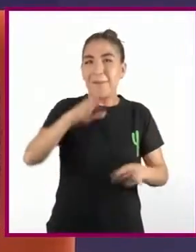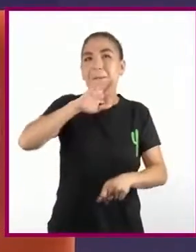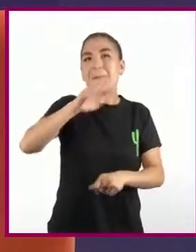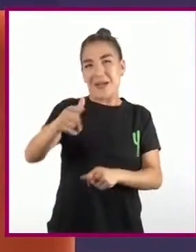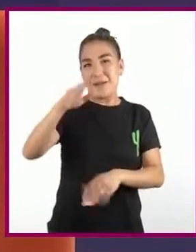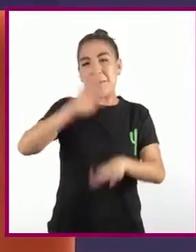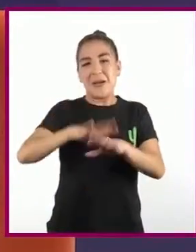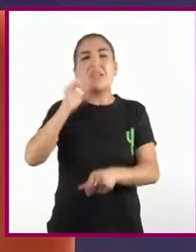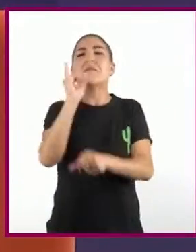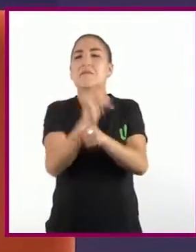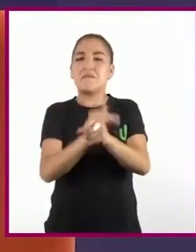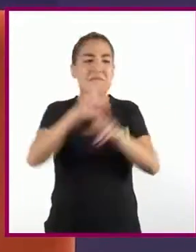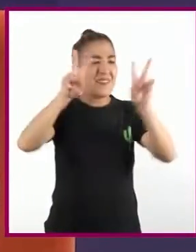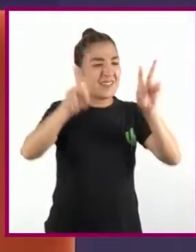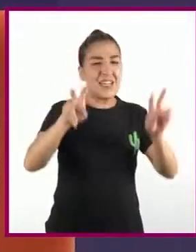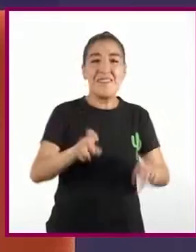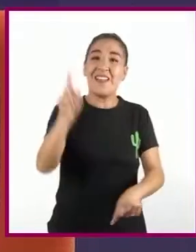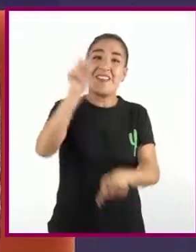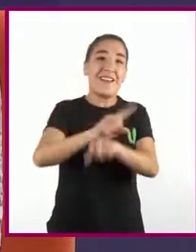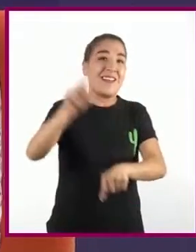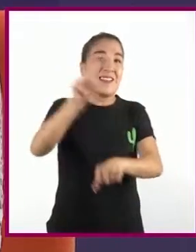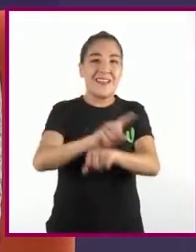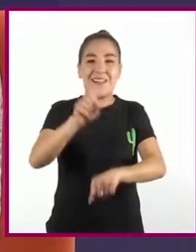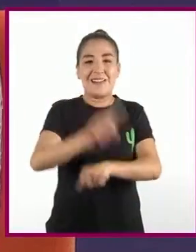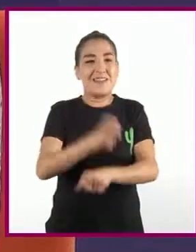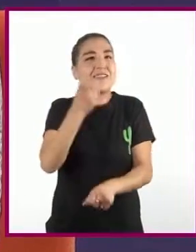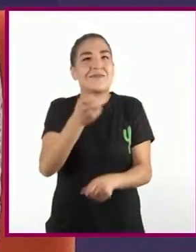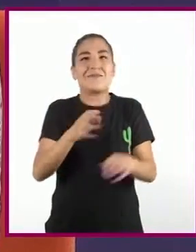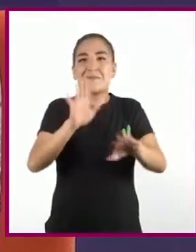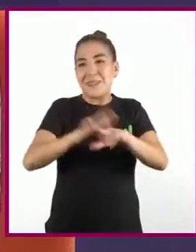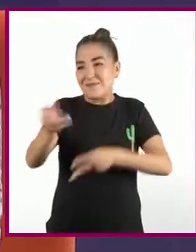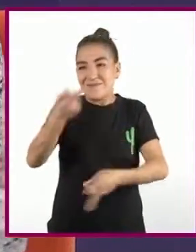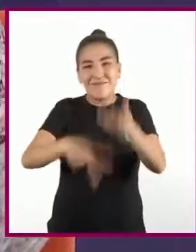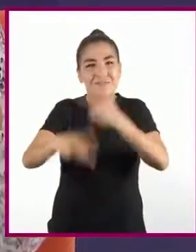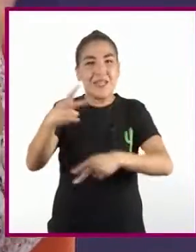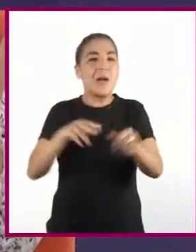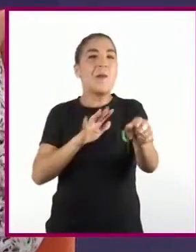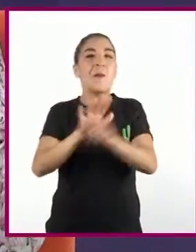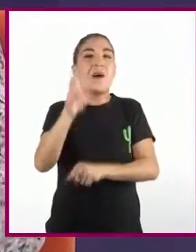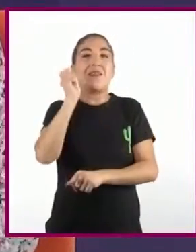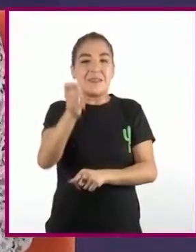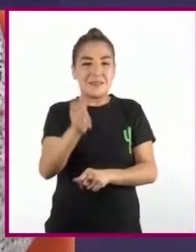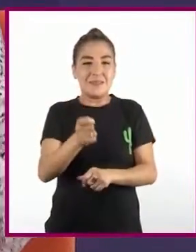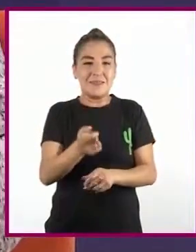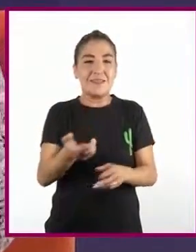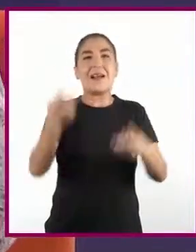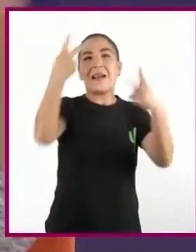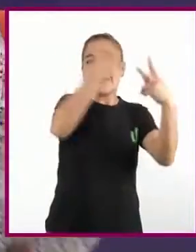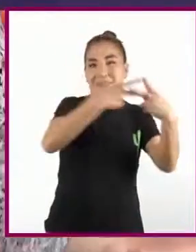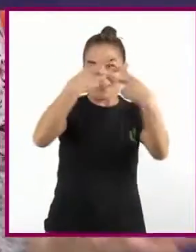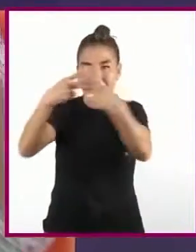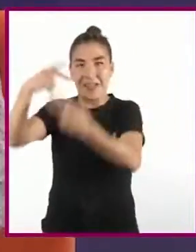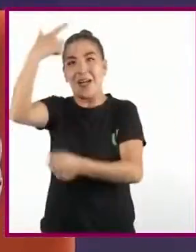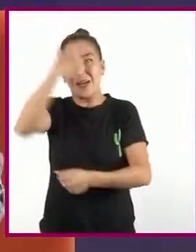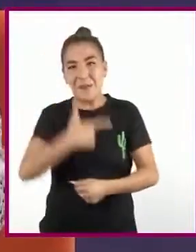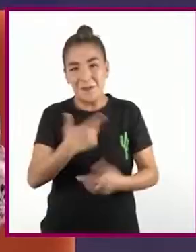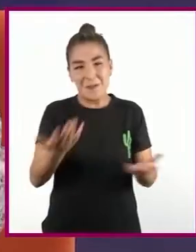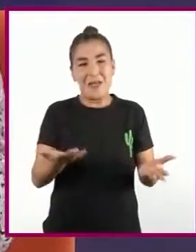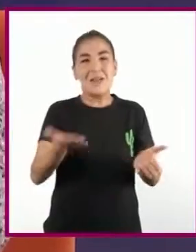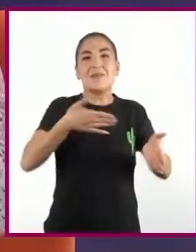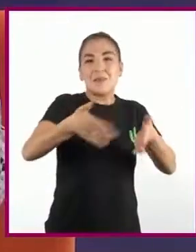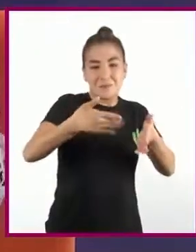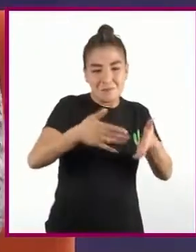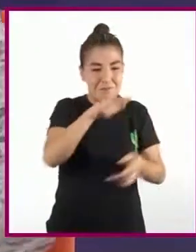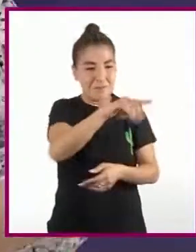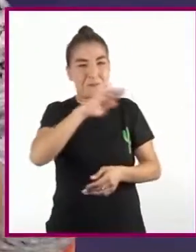investigando todos los temas que diario tenemos enfrente de nosotros. Tenemos básicamente las estrellas por la noche, tenemos la cocina de